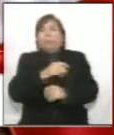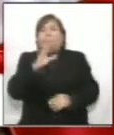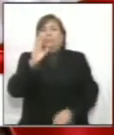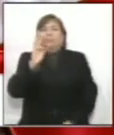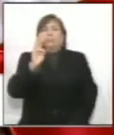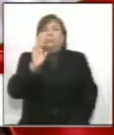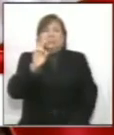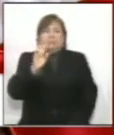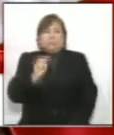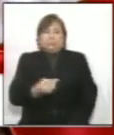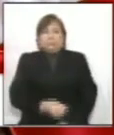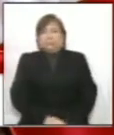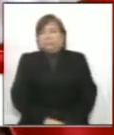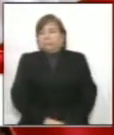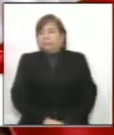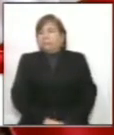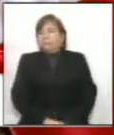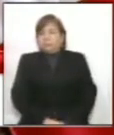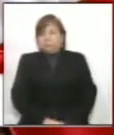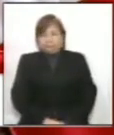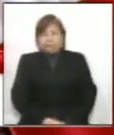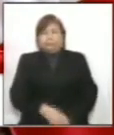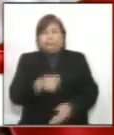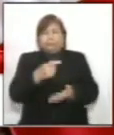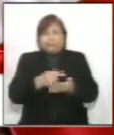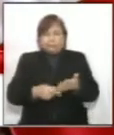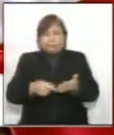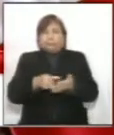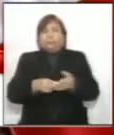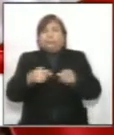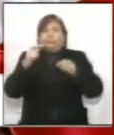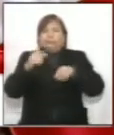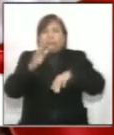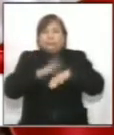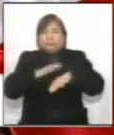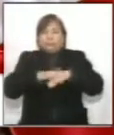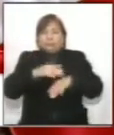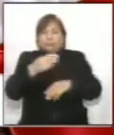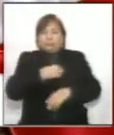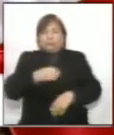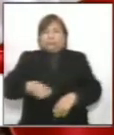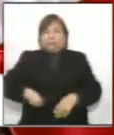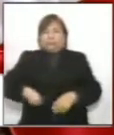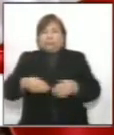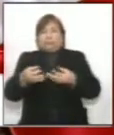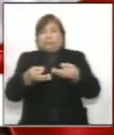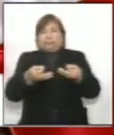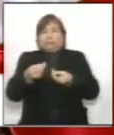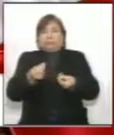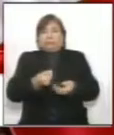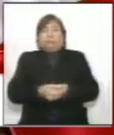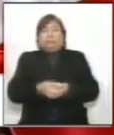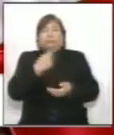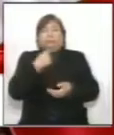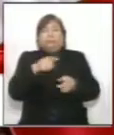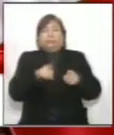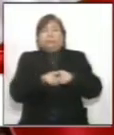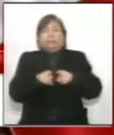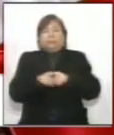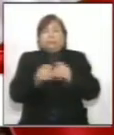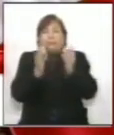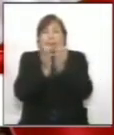soles. Y esas críticas iban justamente sobre la ministra de Economía. De la misma forma, se le habló el problema de